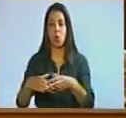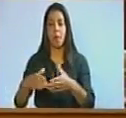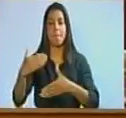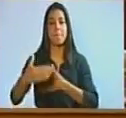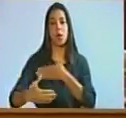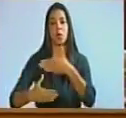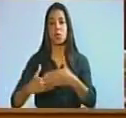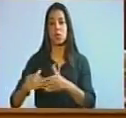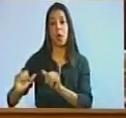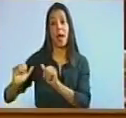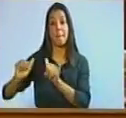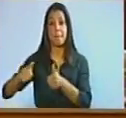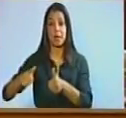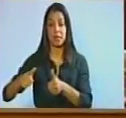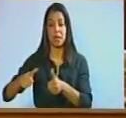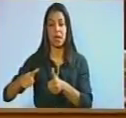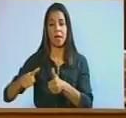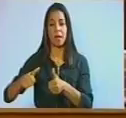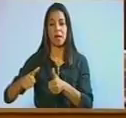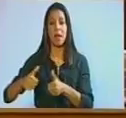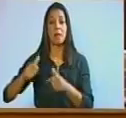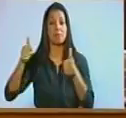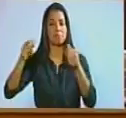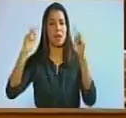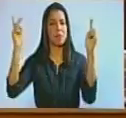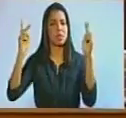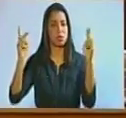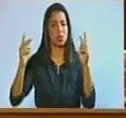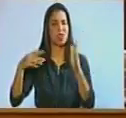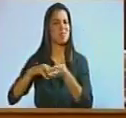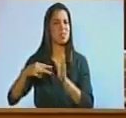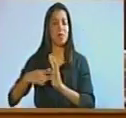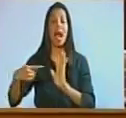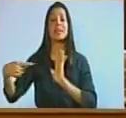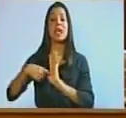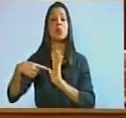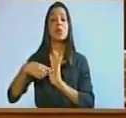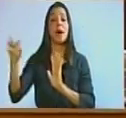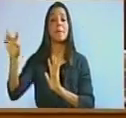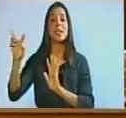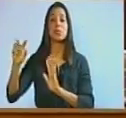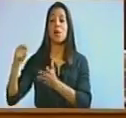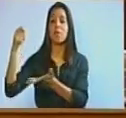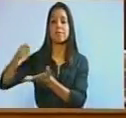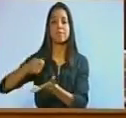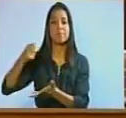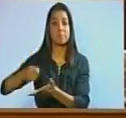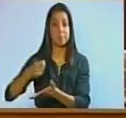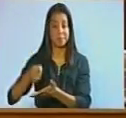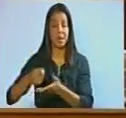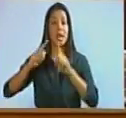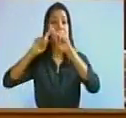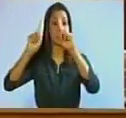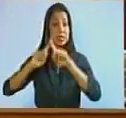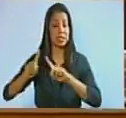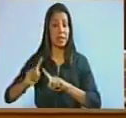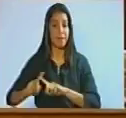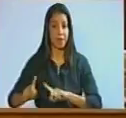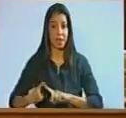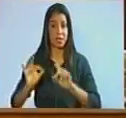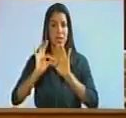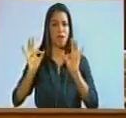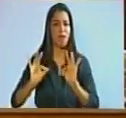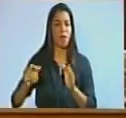dar inicio a un proceso exitoso de refinanciamiento de la deuda externa venezolana con distintos tenedores de